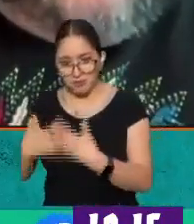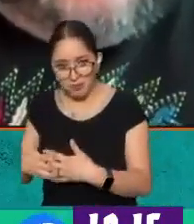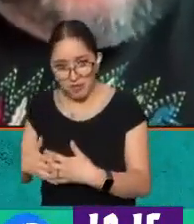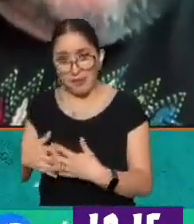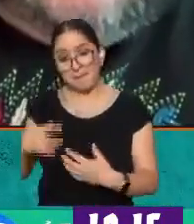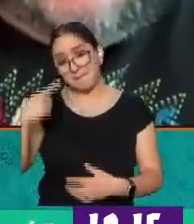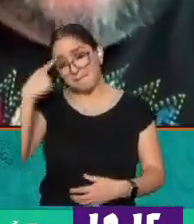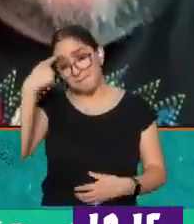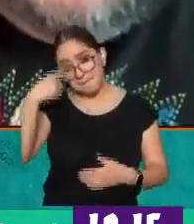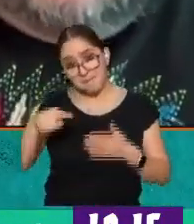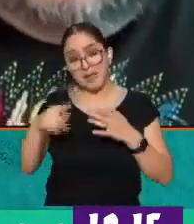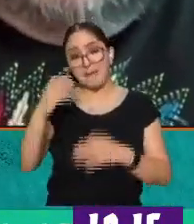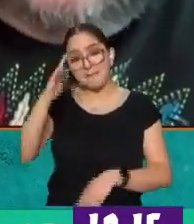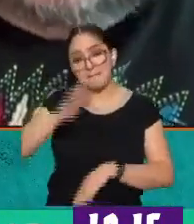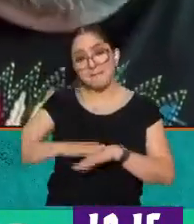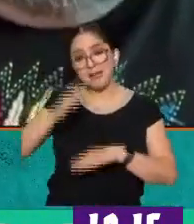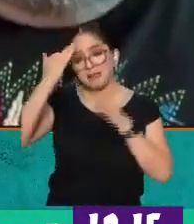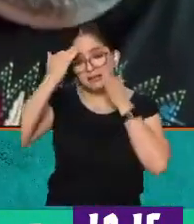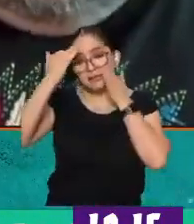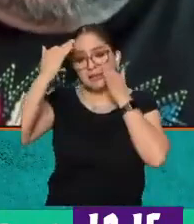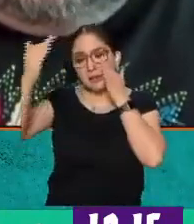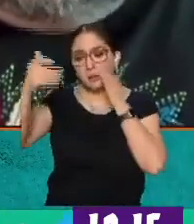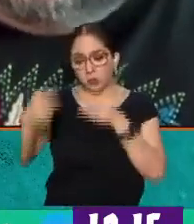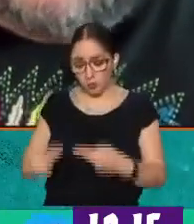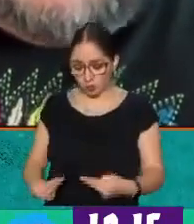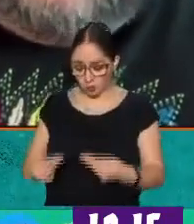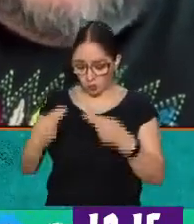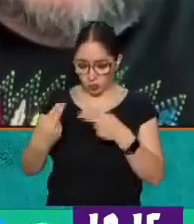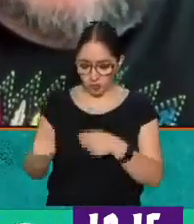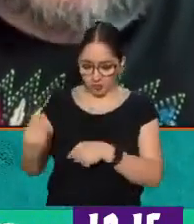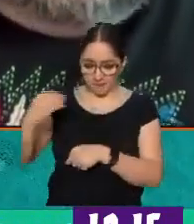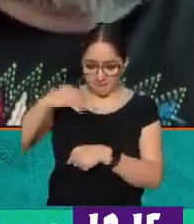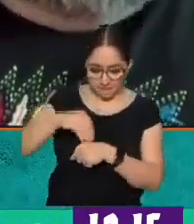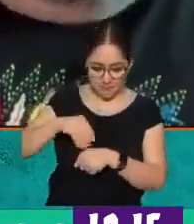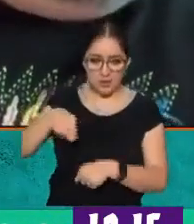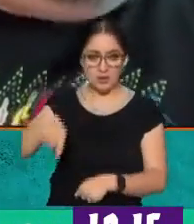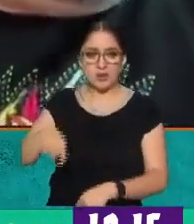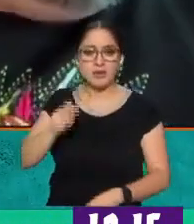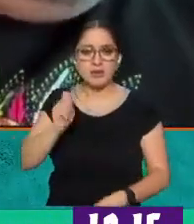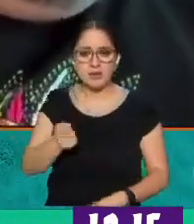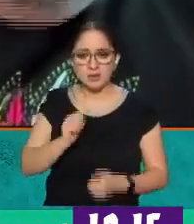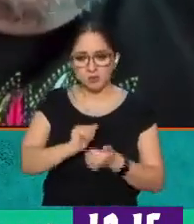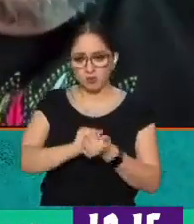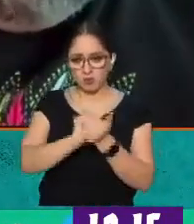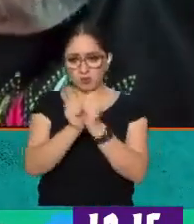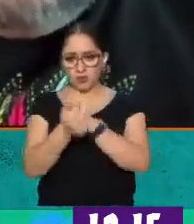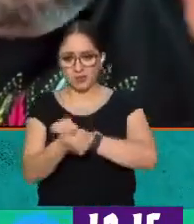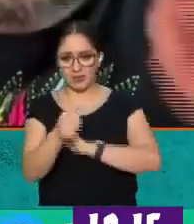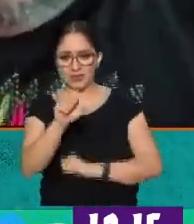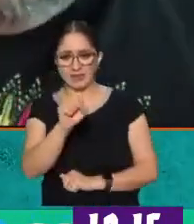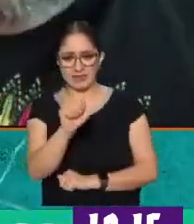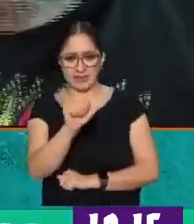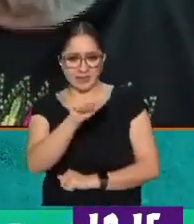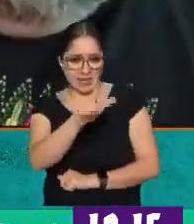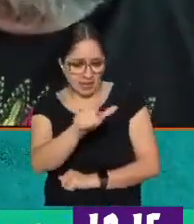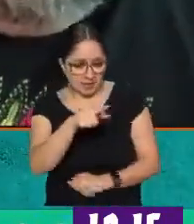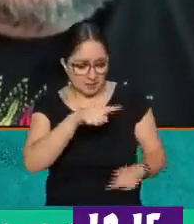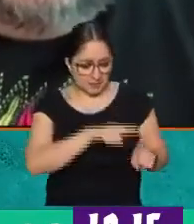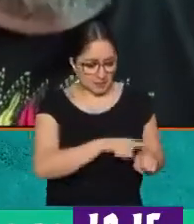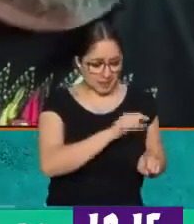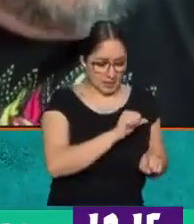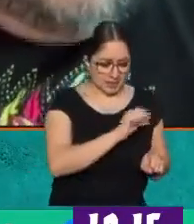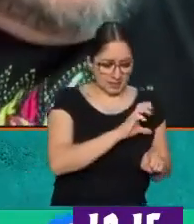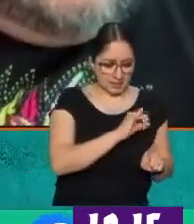para que poder comercializarlo, patentó un proceso que lo convierte en sal, ¿sí? Entonces que lo único que hace es ponerle un sodio al ácido